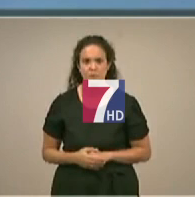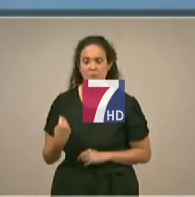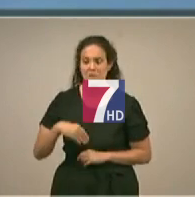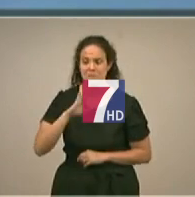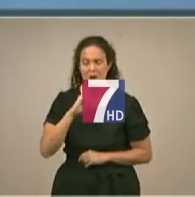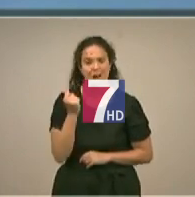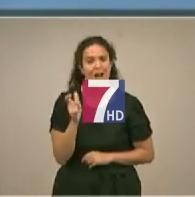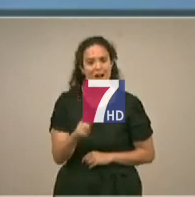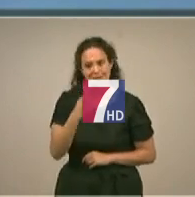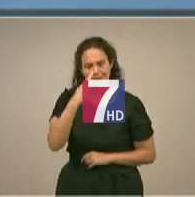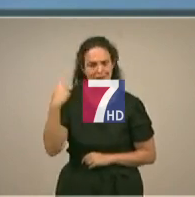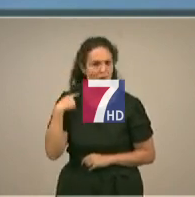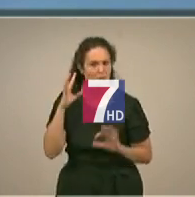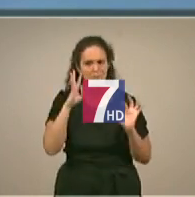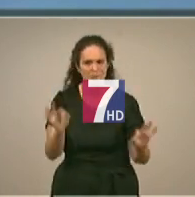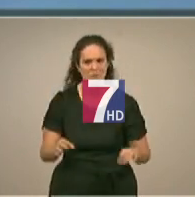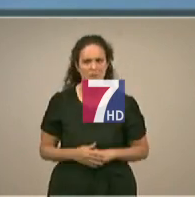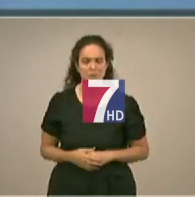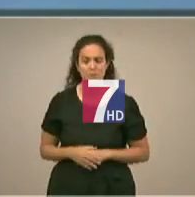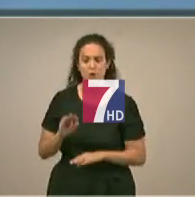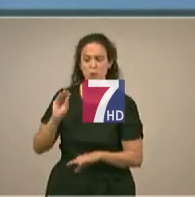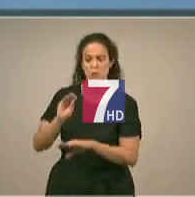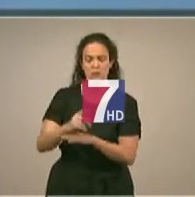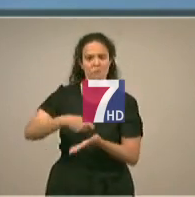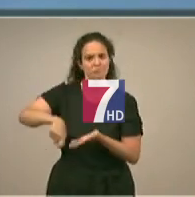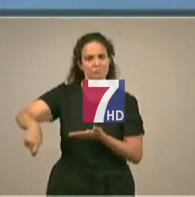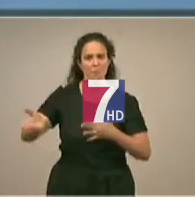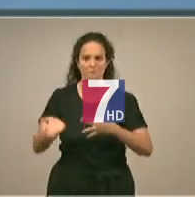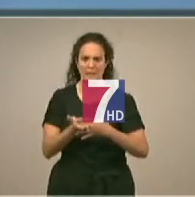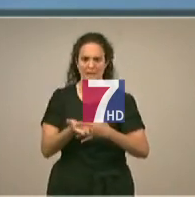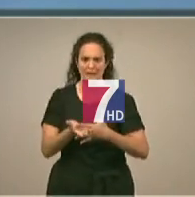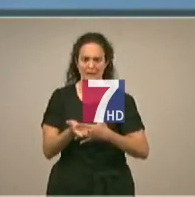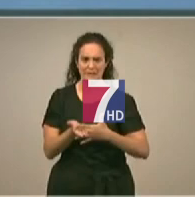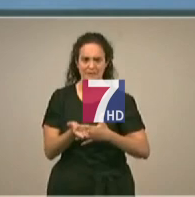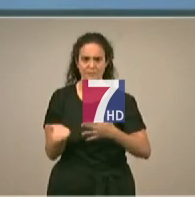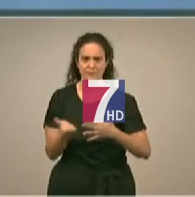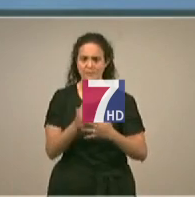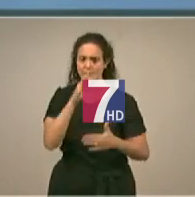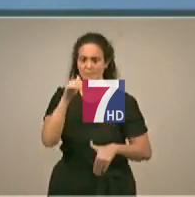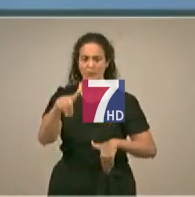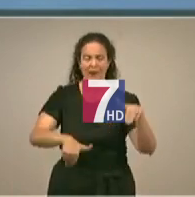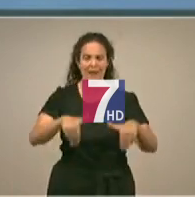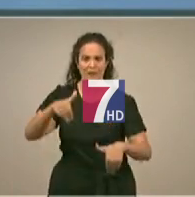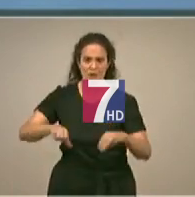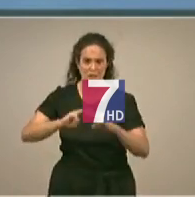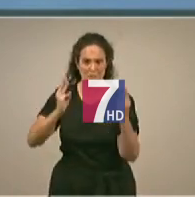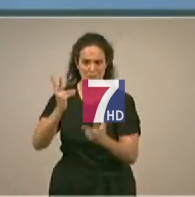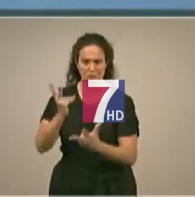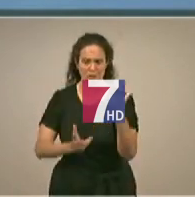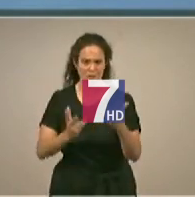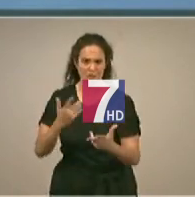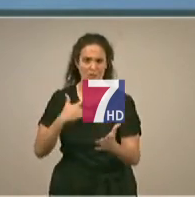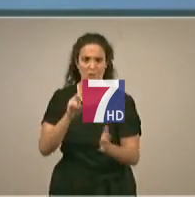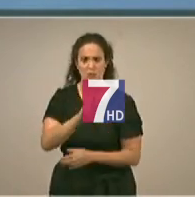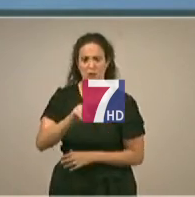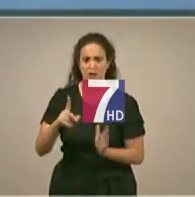cuantía que el año pasado esta subvención se ha abonado en dos periodos por la convocatoria de elecciones al parlamento Vasco que hubo el